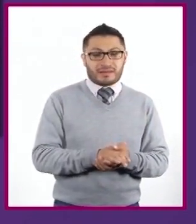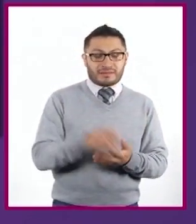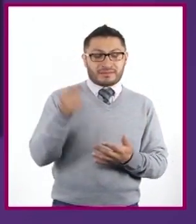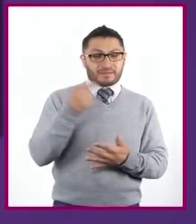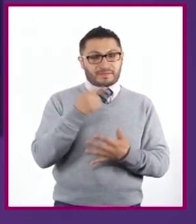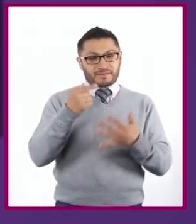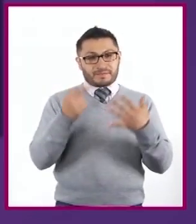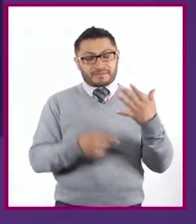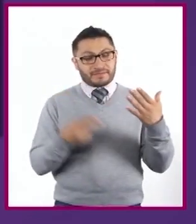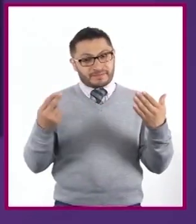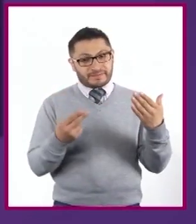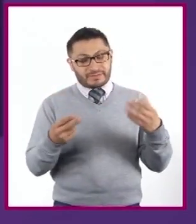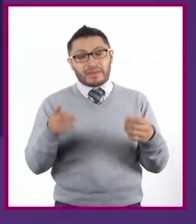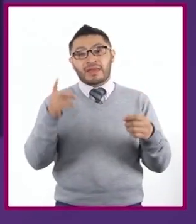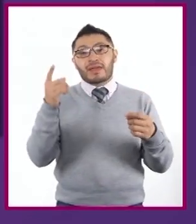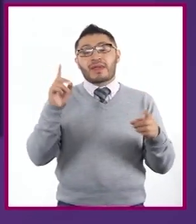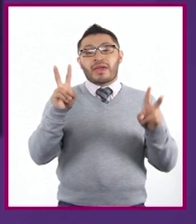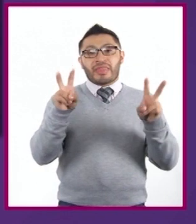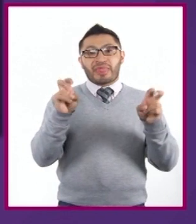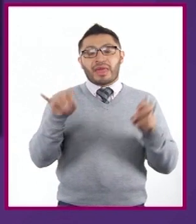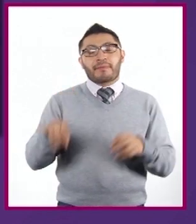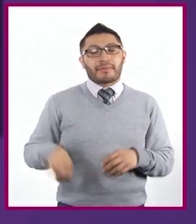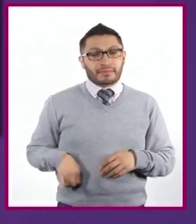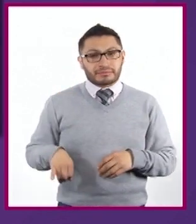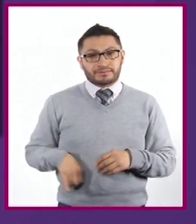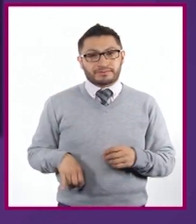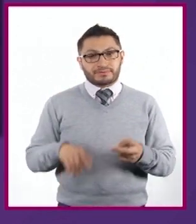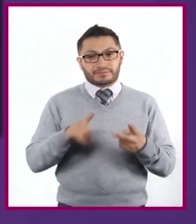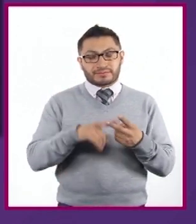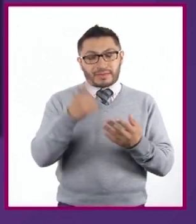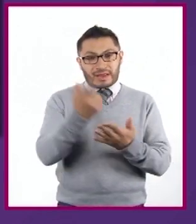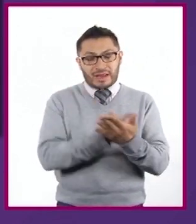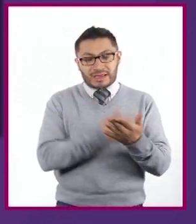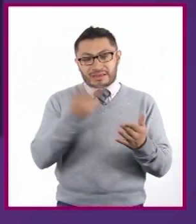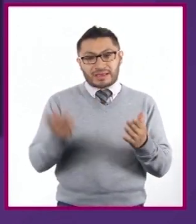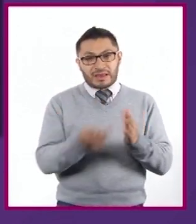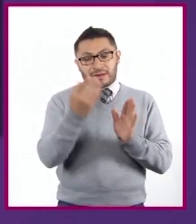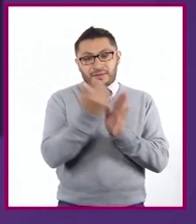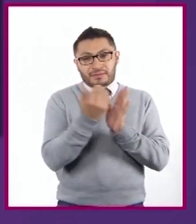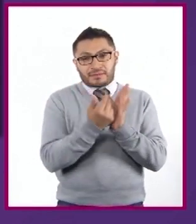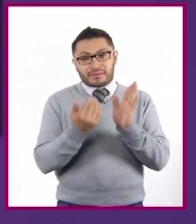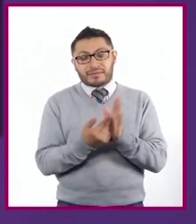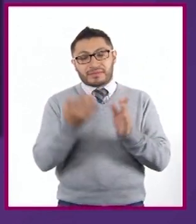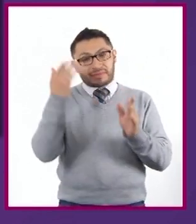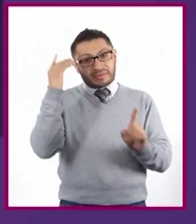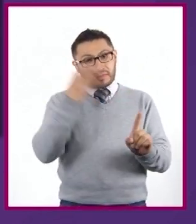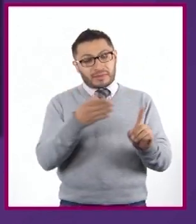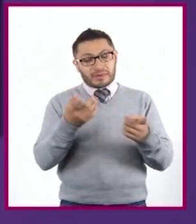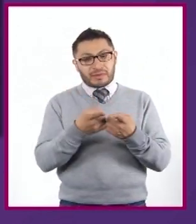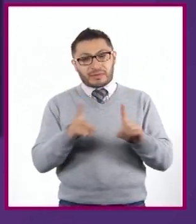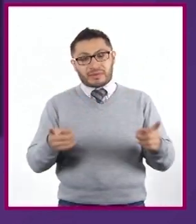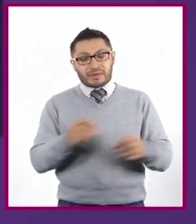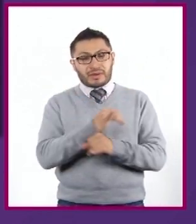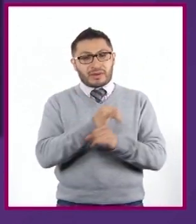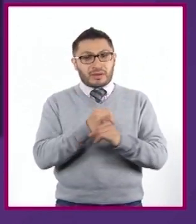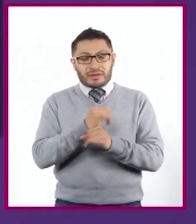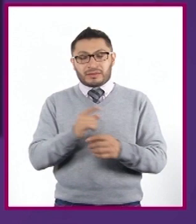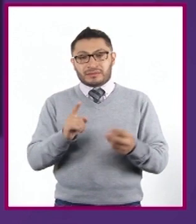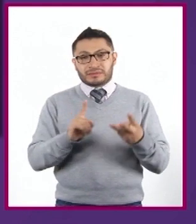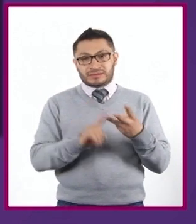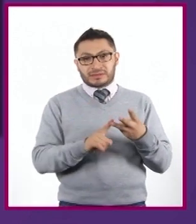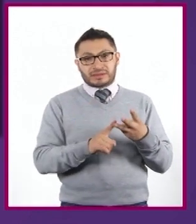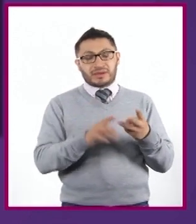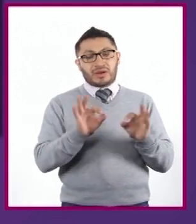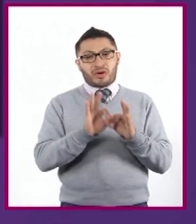son tema de interés, lista de preguntas guía para el desarrollo de la investigación, estrategias de